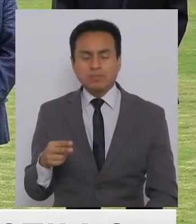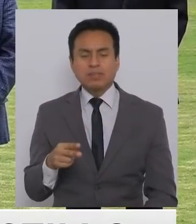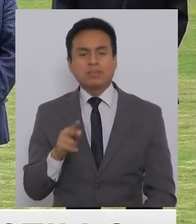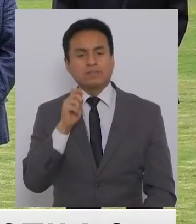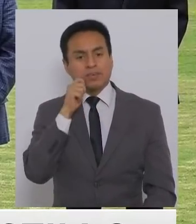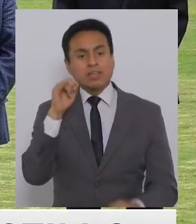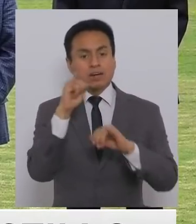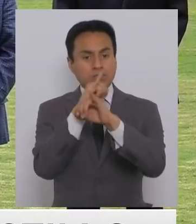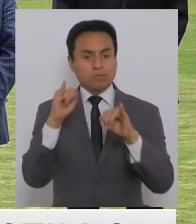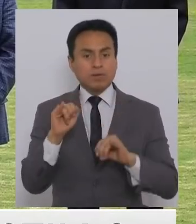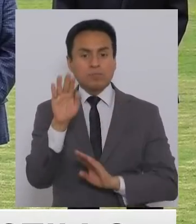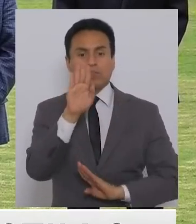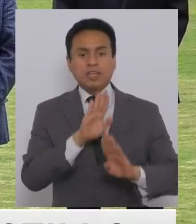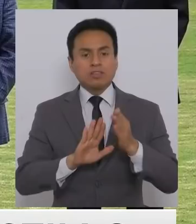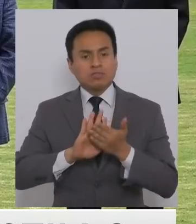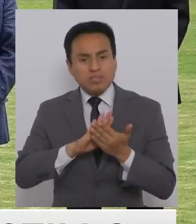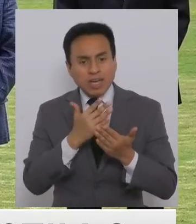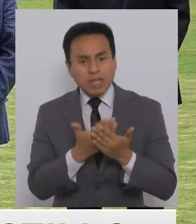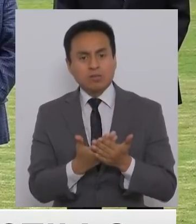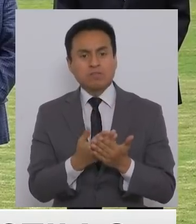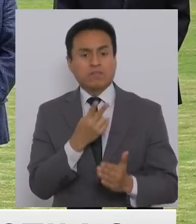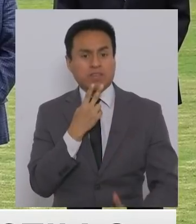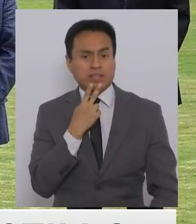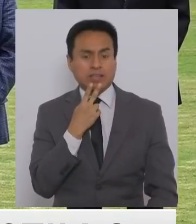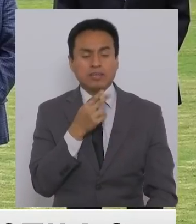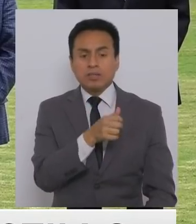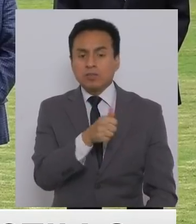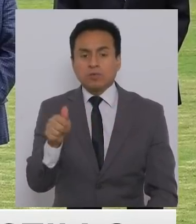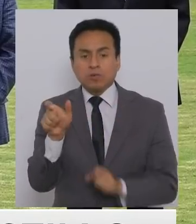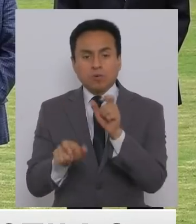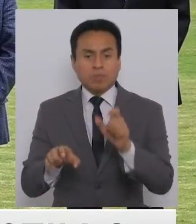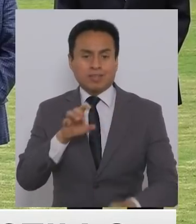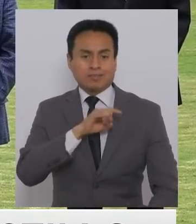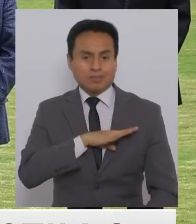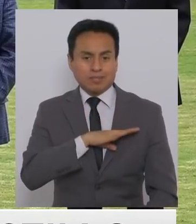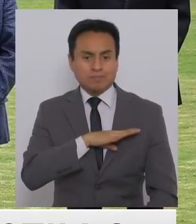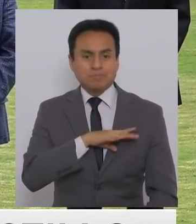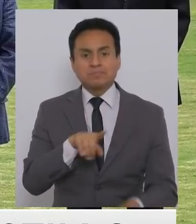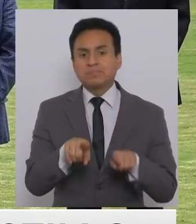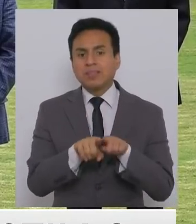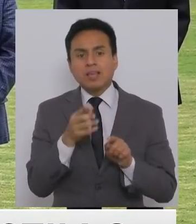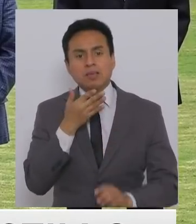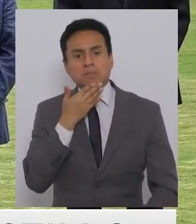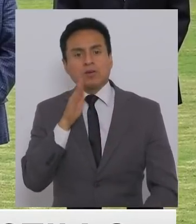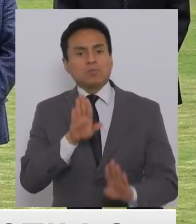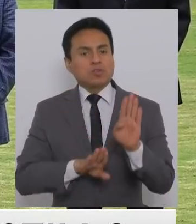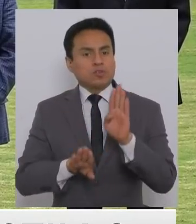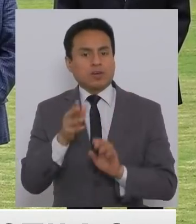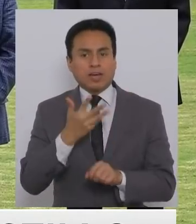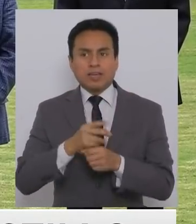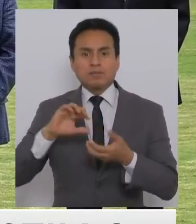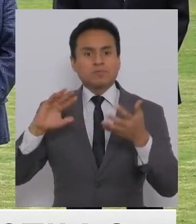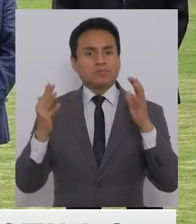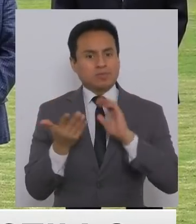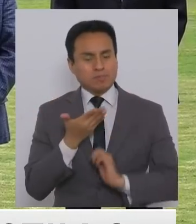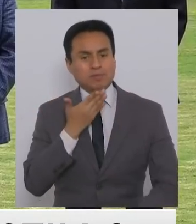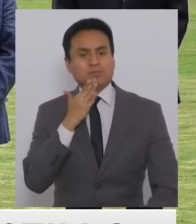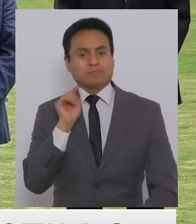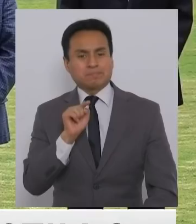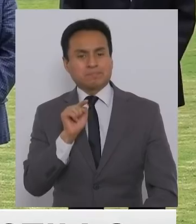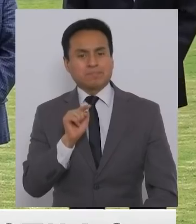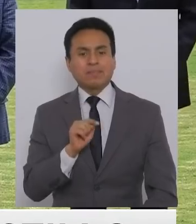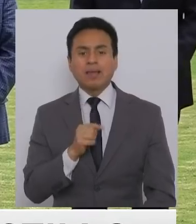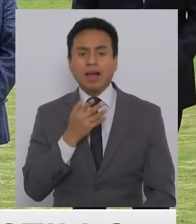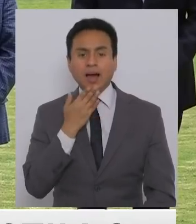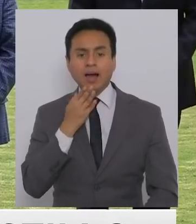estamos protegiendo la salud y la vida de todos nuestros compatriotas con la mejor protección que existe en el mundo. Además,